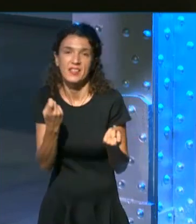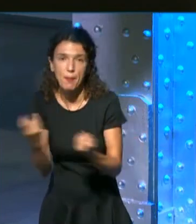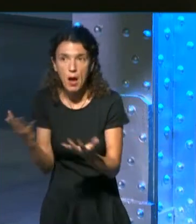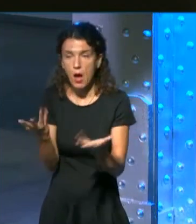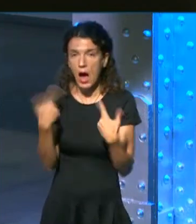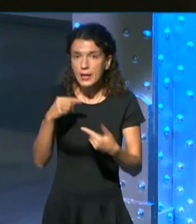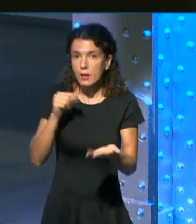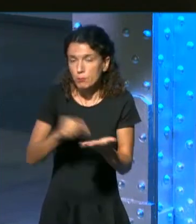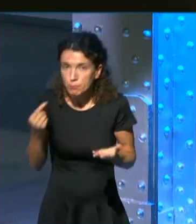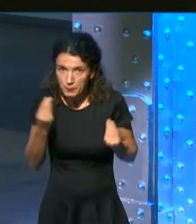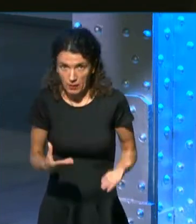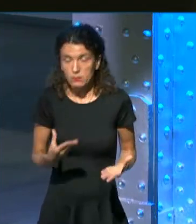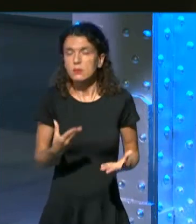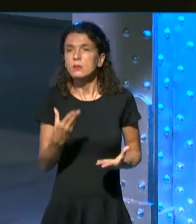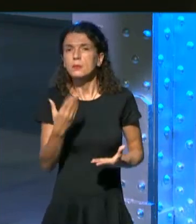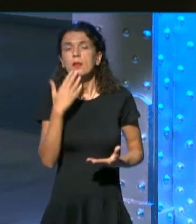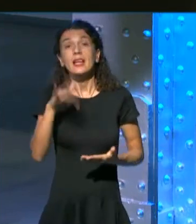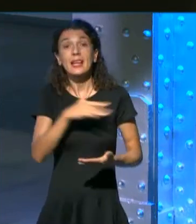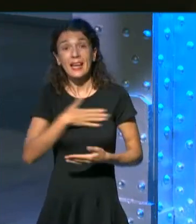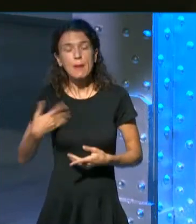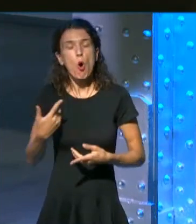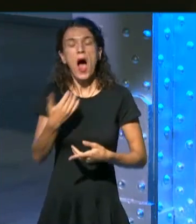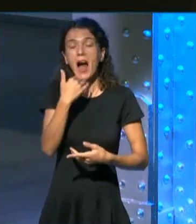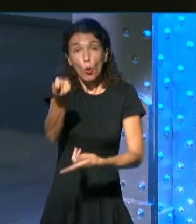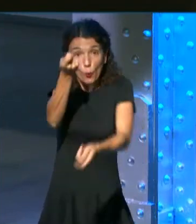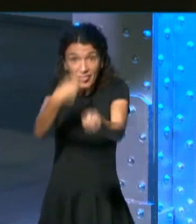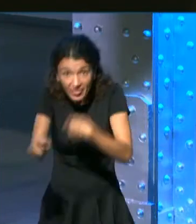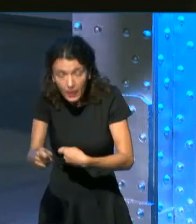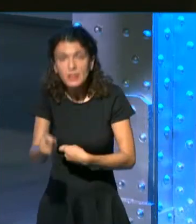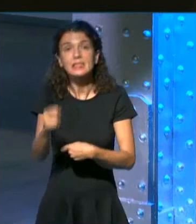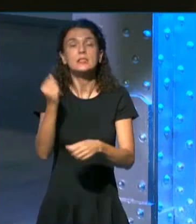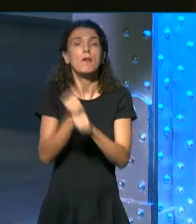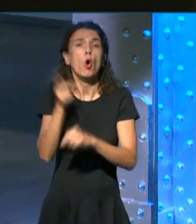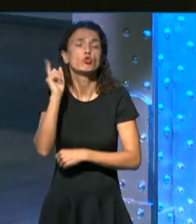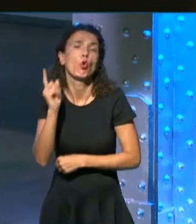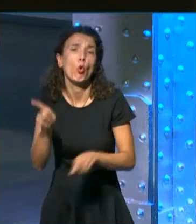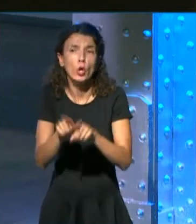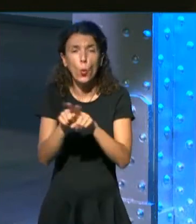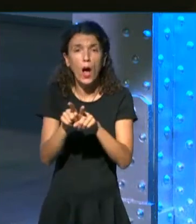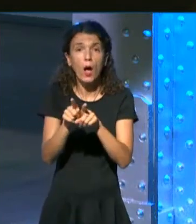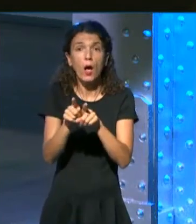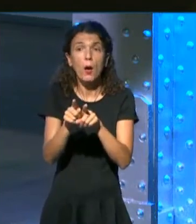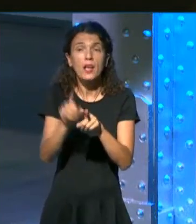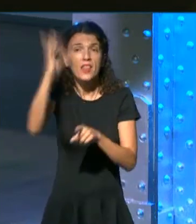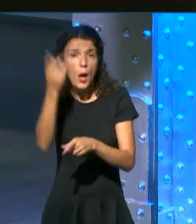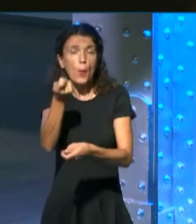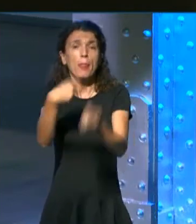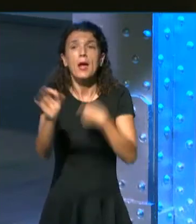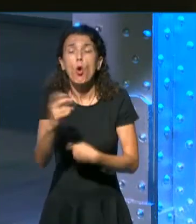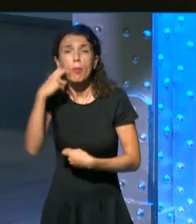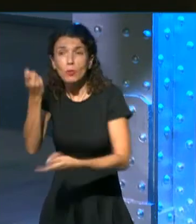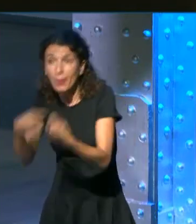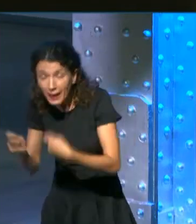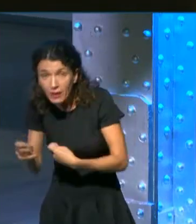las dos cosas a la vez. Pero claro, o sea, cuando queremos vender algo, pero el trabajo no es solamente vender o una idea o un